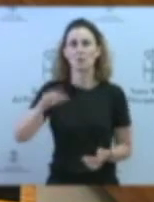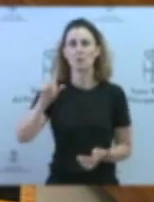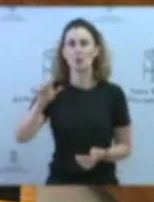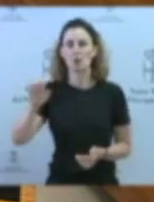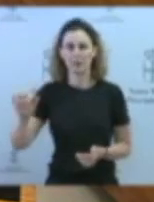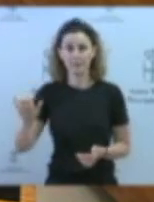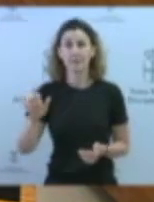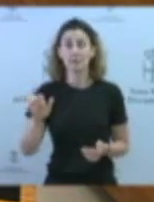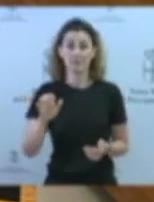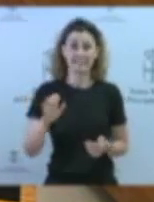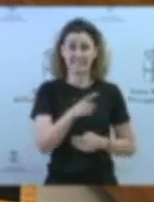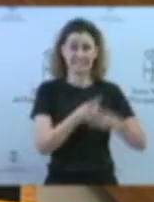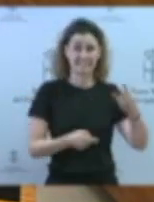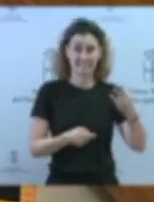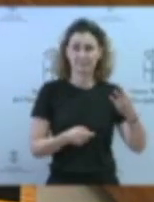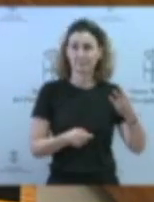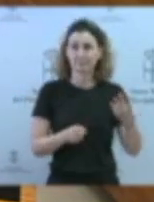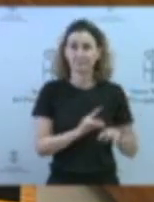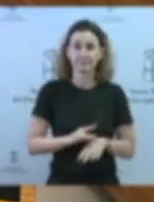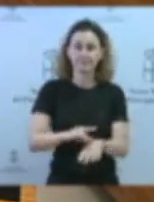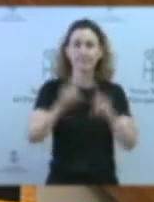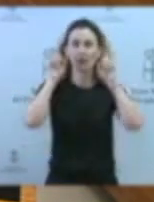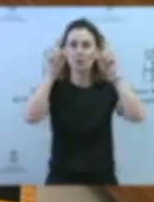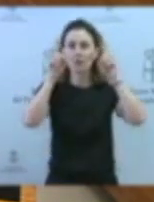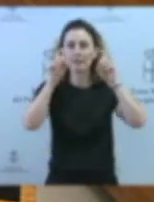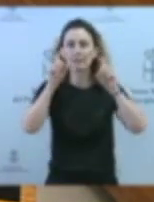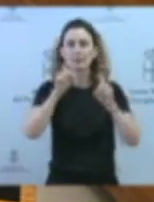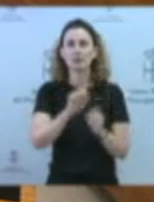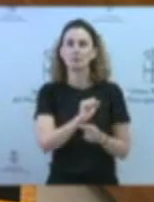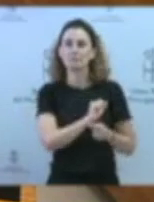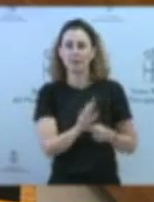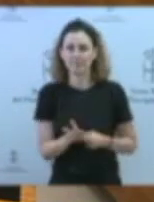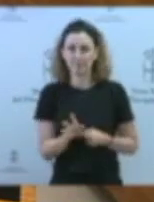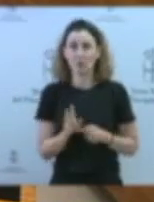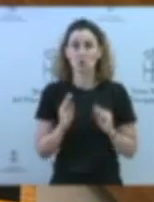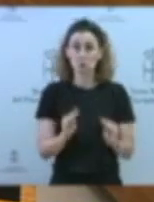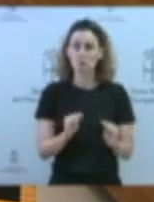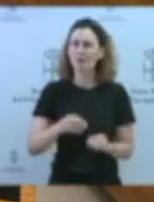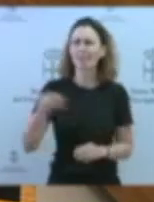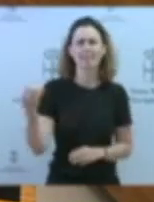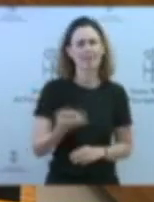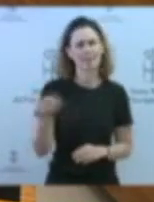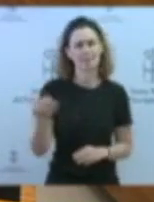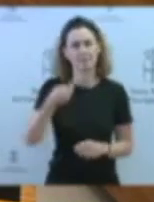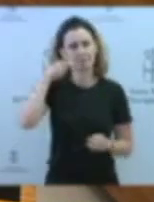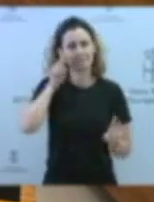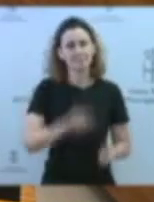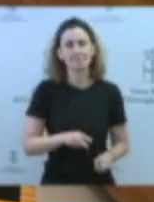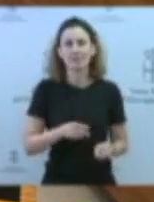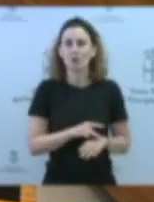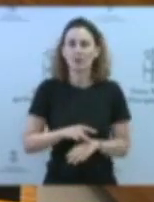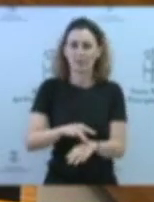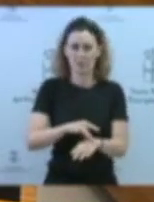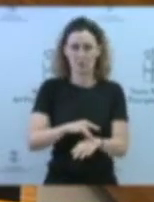orientación educativa, a lo transversal de la orientación educativa, y reconocen que la orientación educativa consiste en la